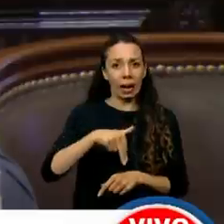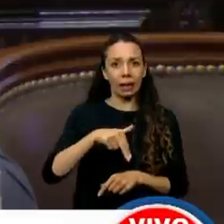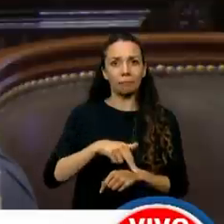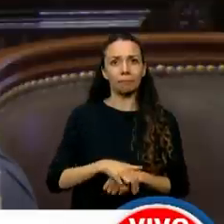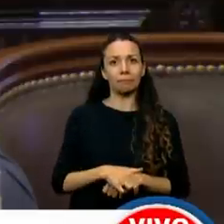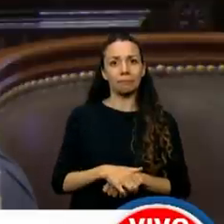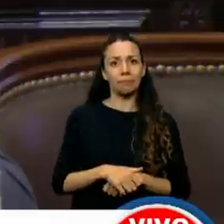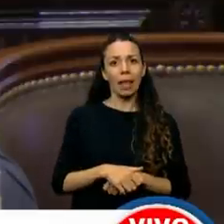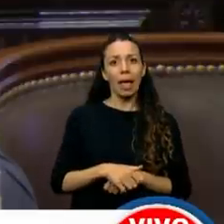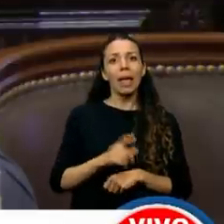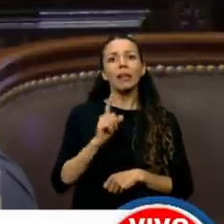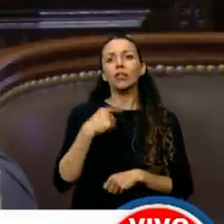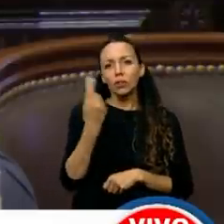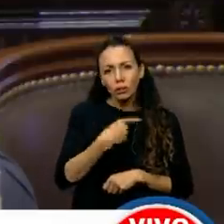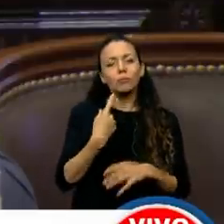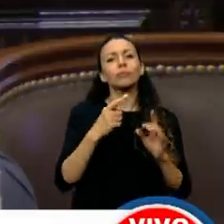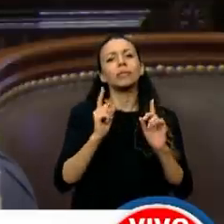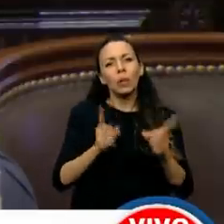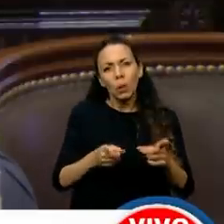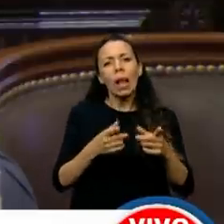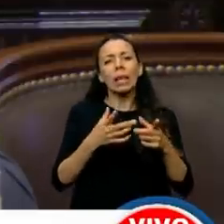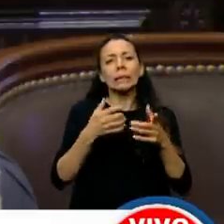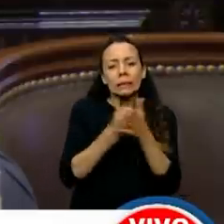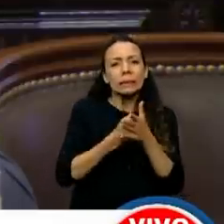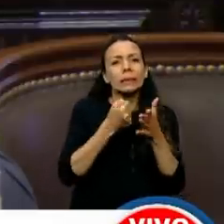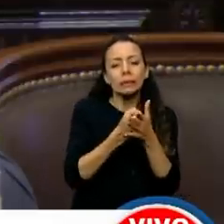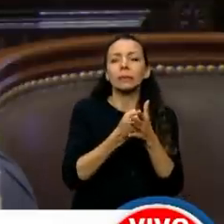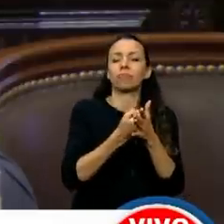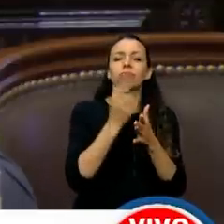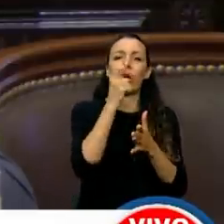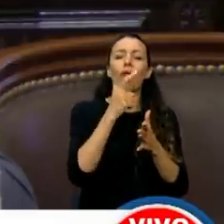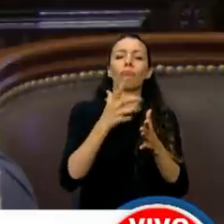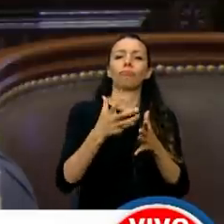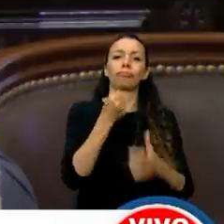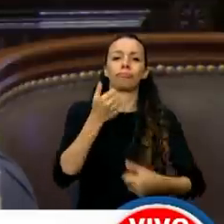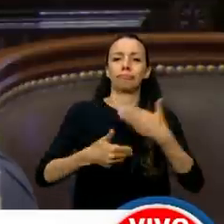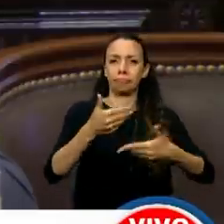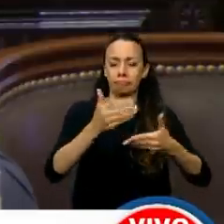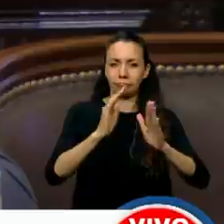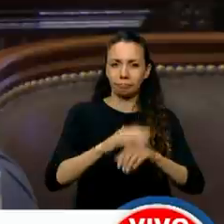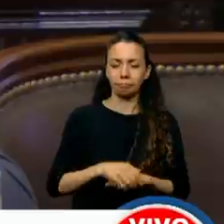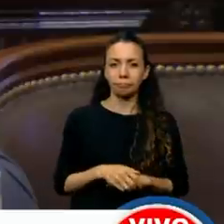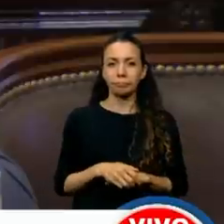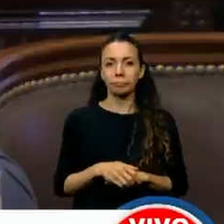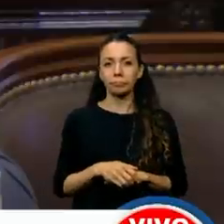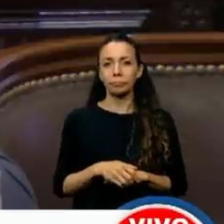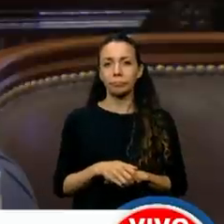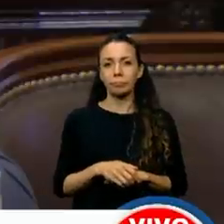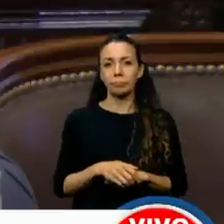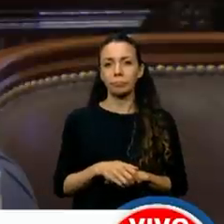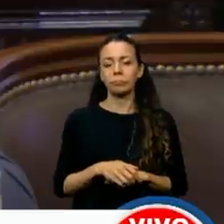hemos salido de esa situación muy difícil que atravesamos en nuestra provincia por supuesto que trabajamos